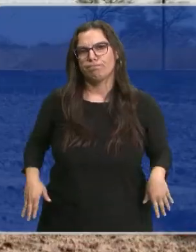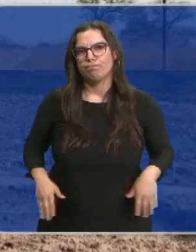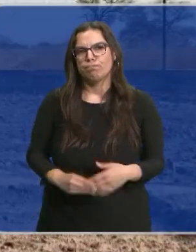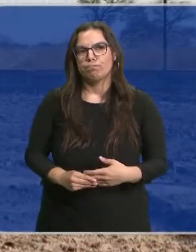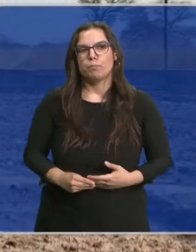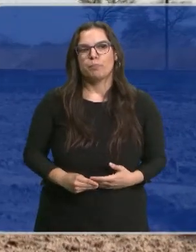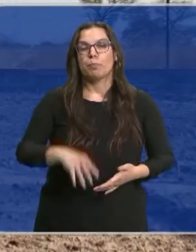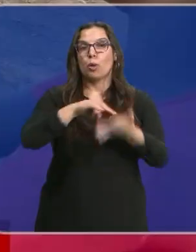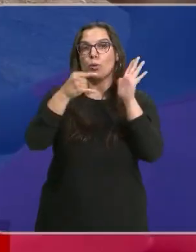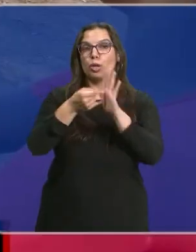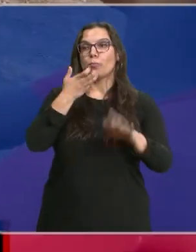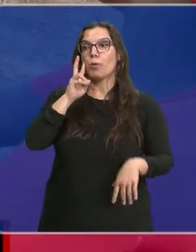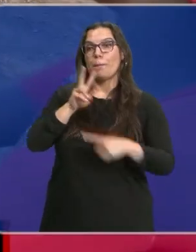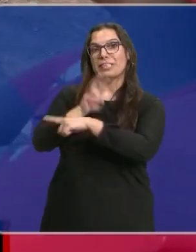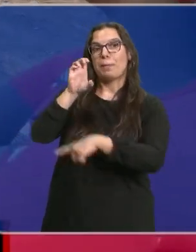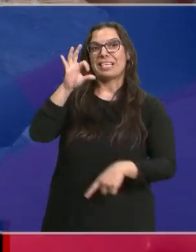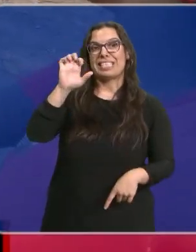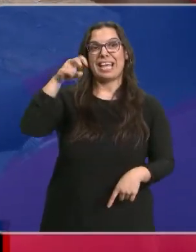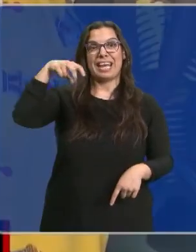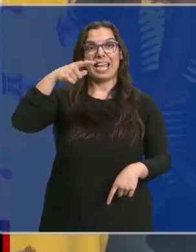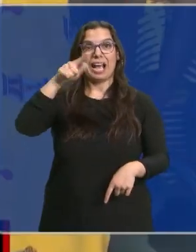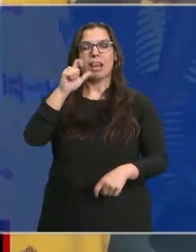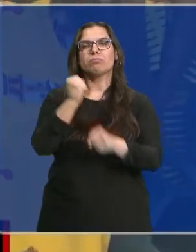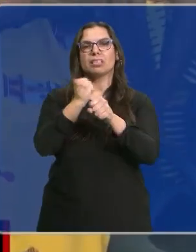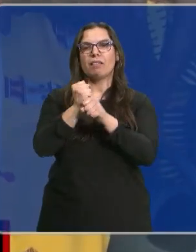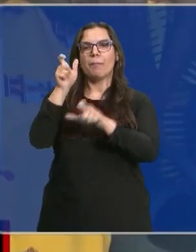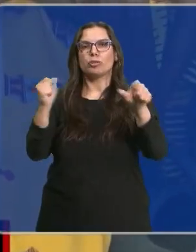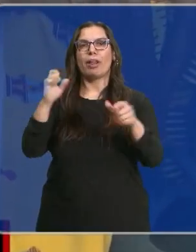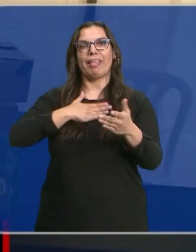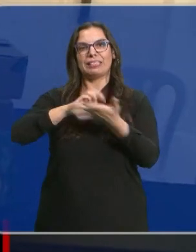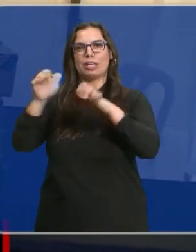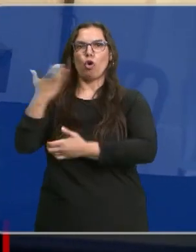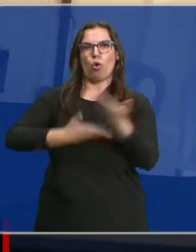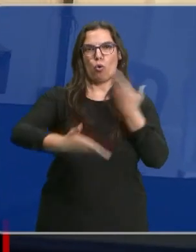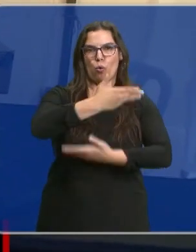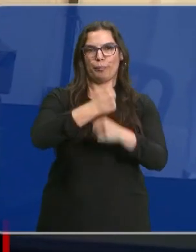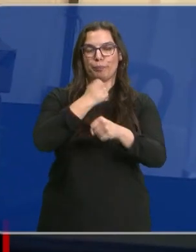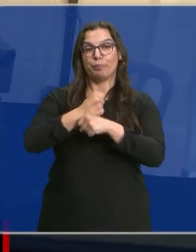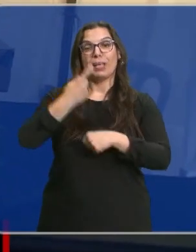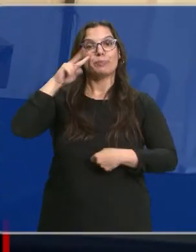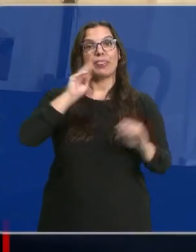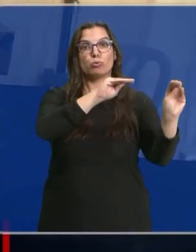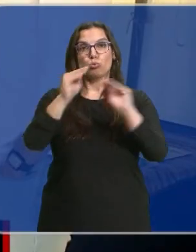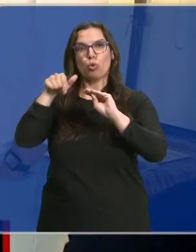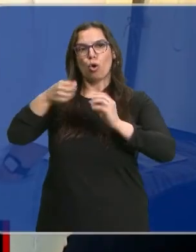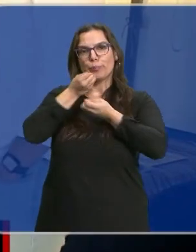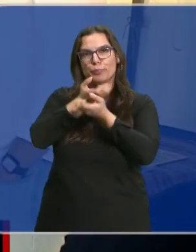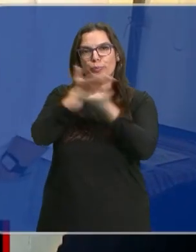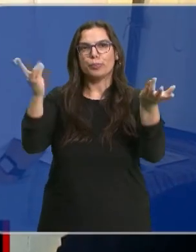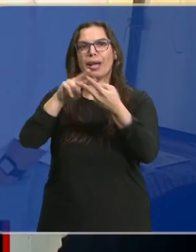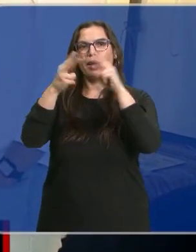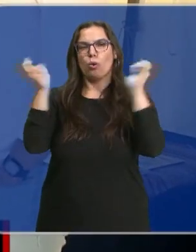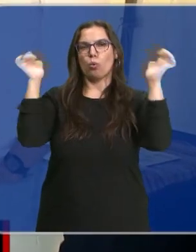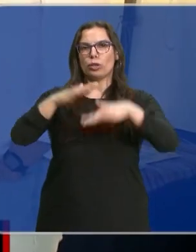En proyectos como este de Senegal trabajan cooperantes de Castilla y León. Hoy su experiencia se conoce en este